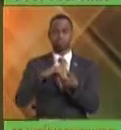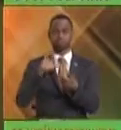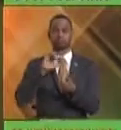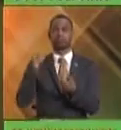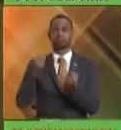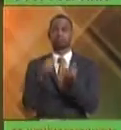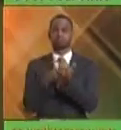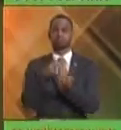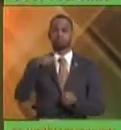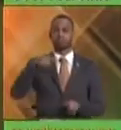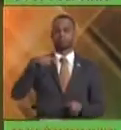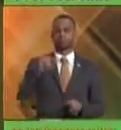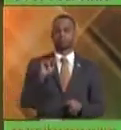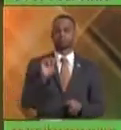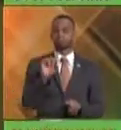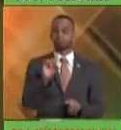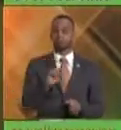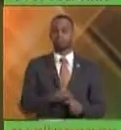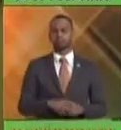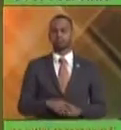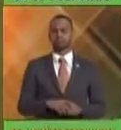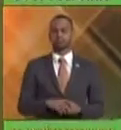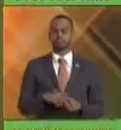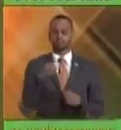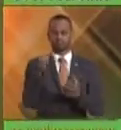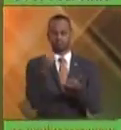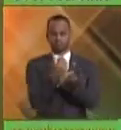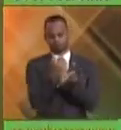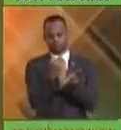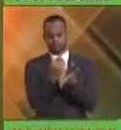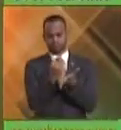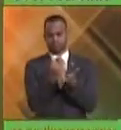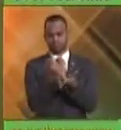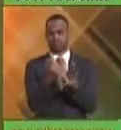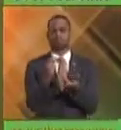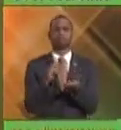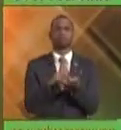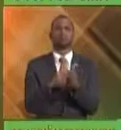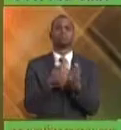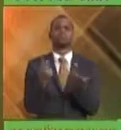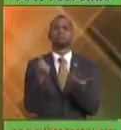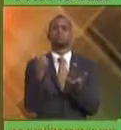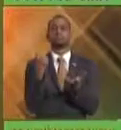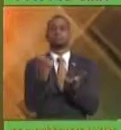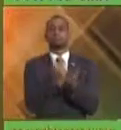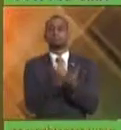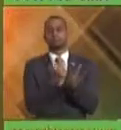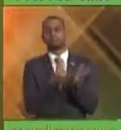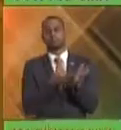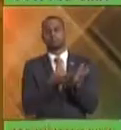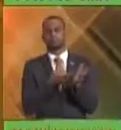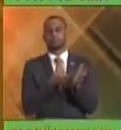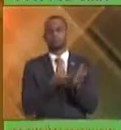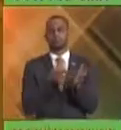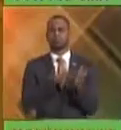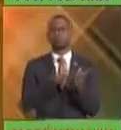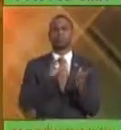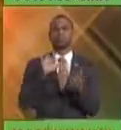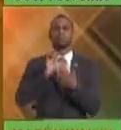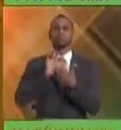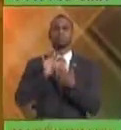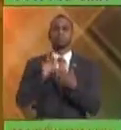el perú en qué consiste el 6 no es un sueño conmigo no soy yo con mi grafo aunque sí es un reconocimiento